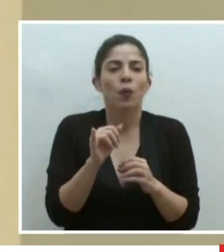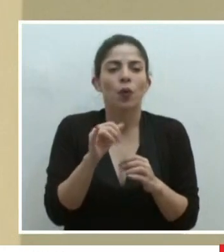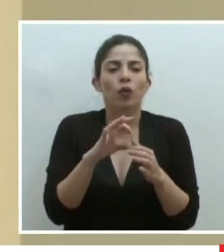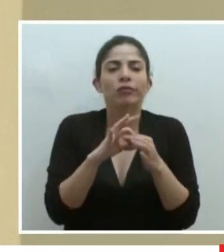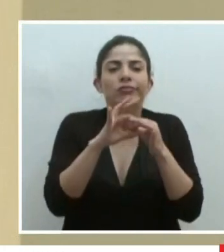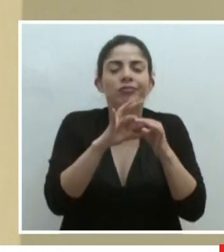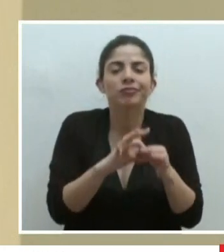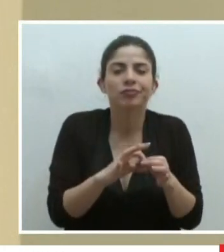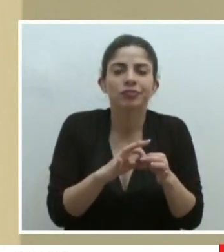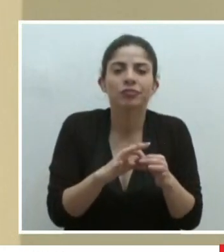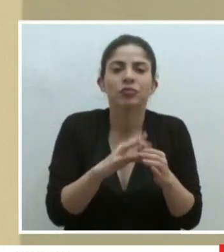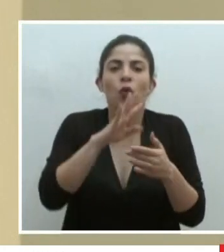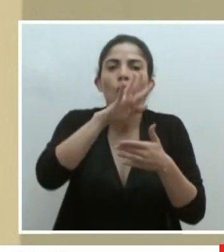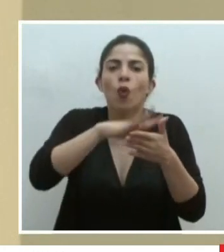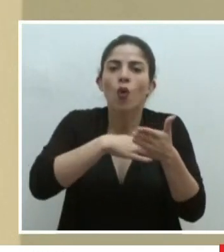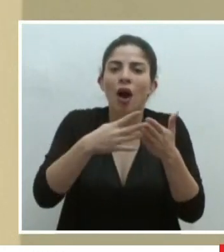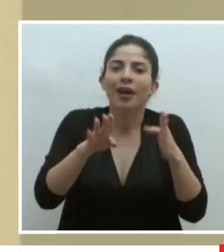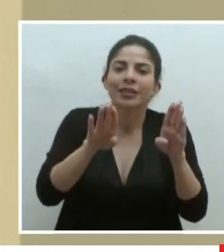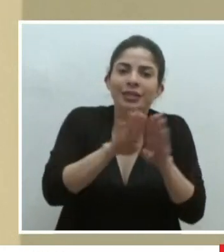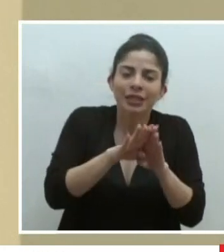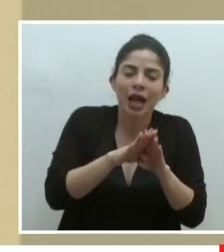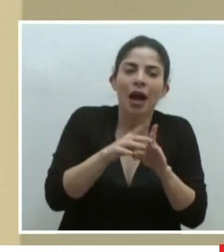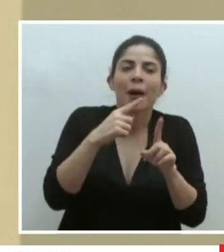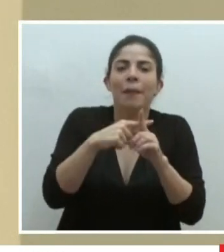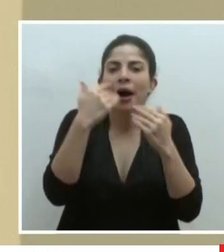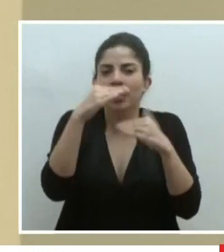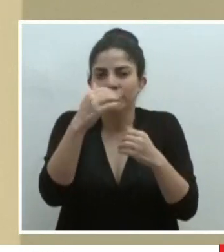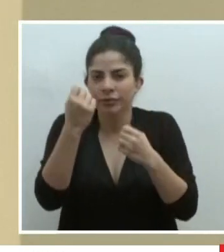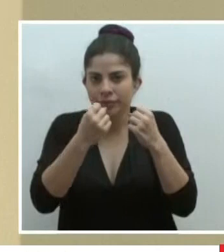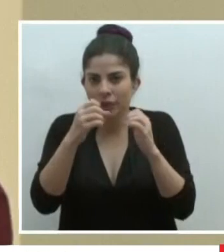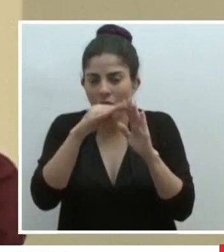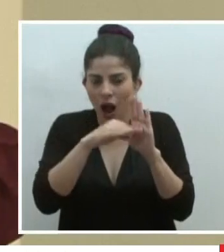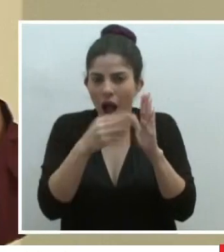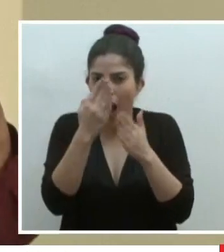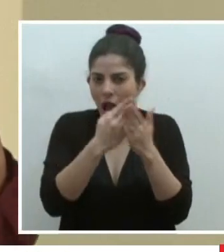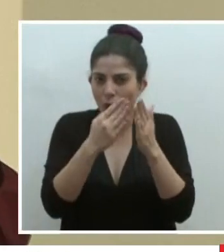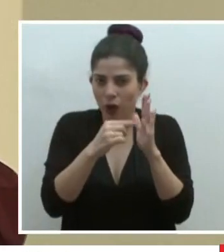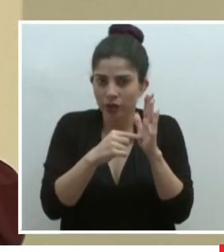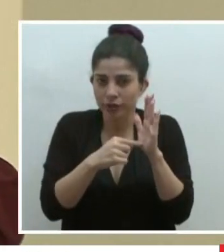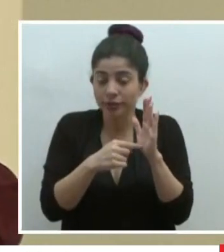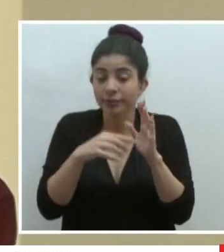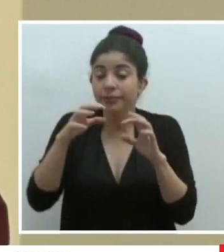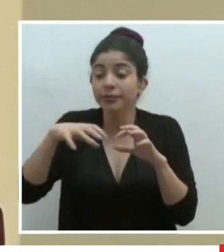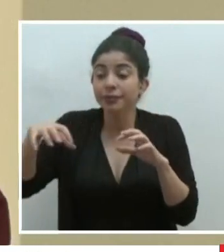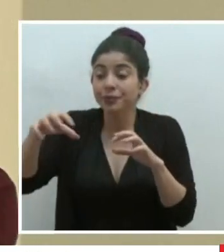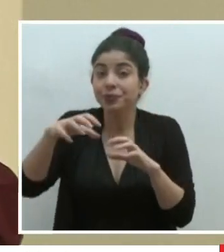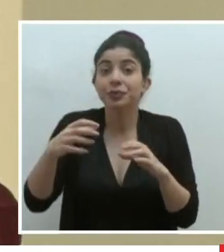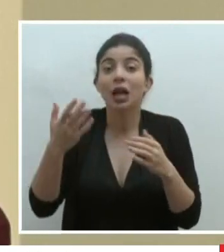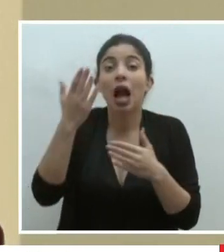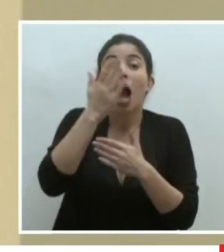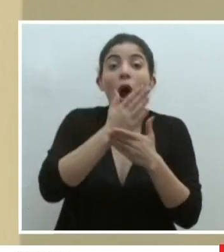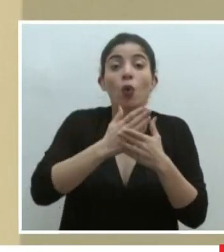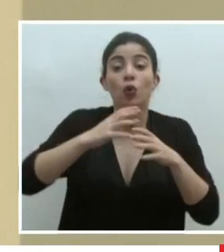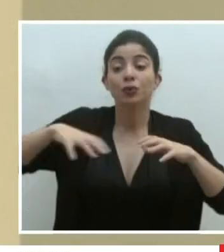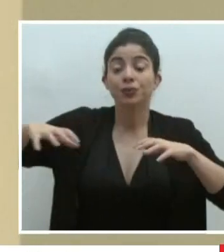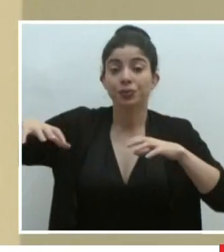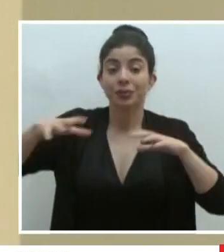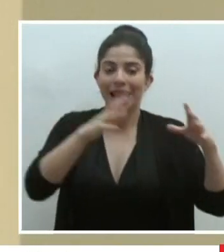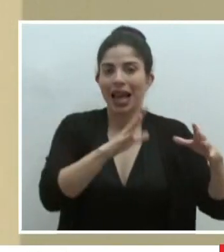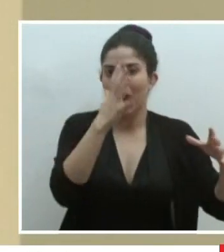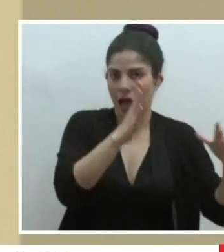vinculados con lo que es los horarios de cierre y también de restricción vehicular. Los cantones que están y los distritos que están